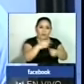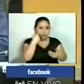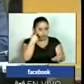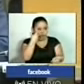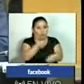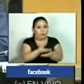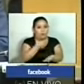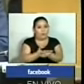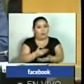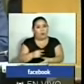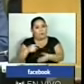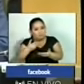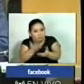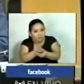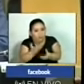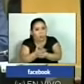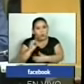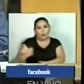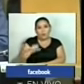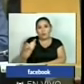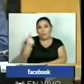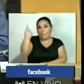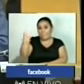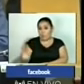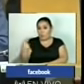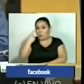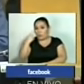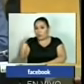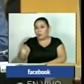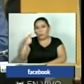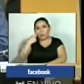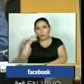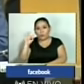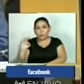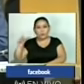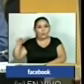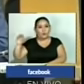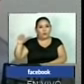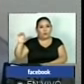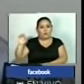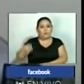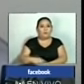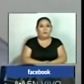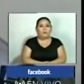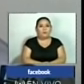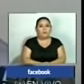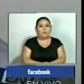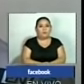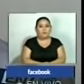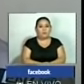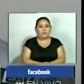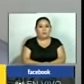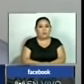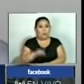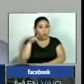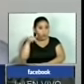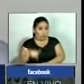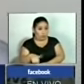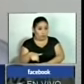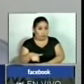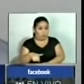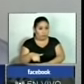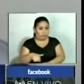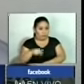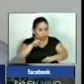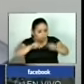prueba documental y las declaraciones de un testigo identificado como Noé. Hoy comienza la búsqueda de